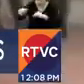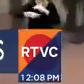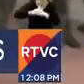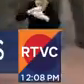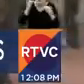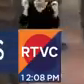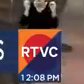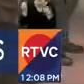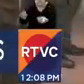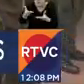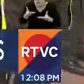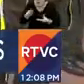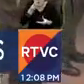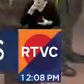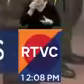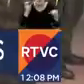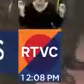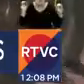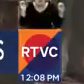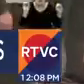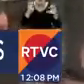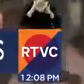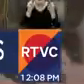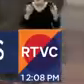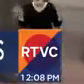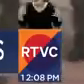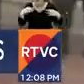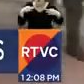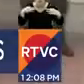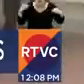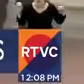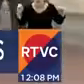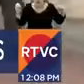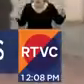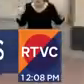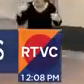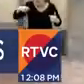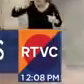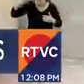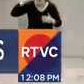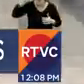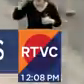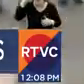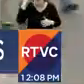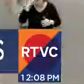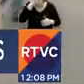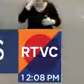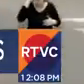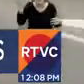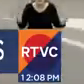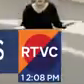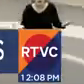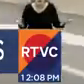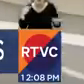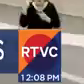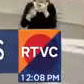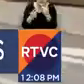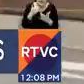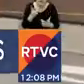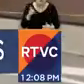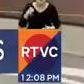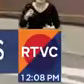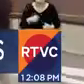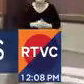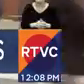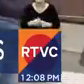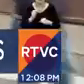Carolina, que no les dejan ingresar la ropa ni las comidas y por supuesto tampoco les permiten las visitas. Según los testigos, esta mañana hubo